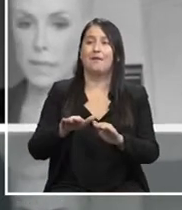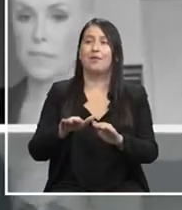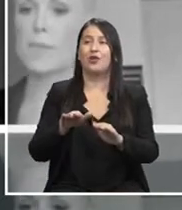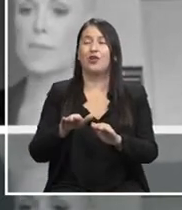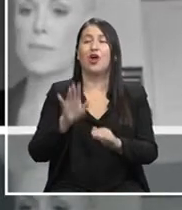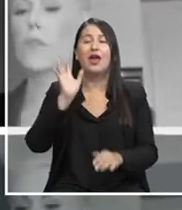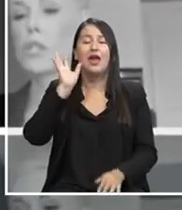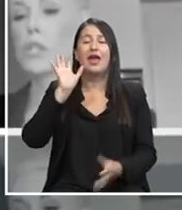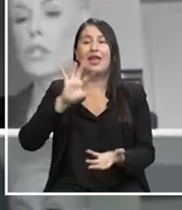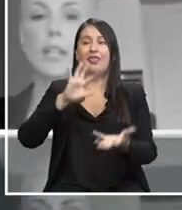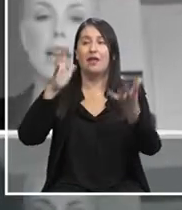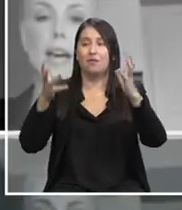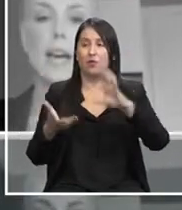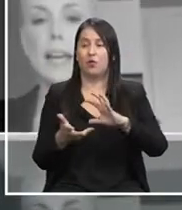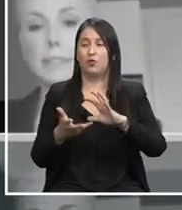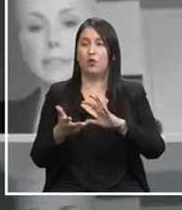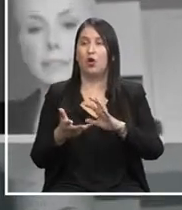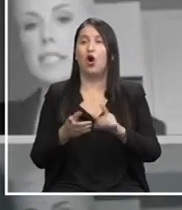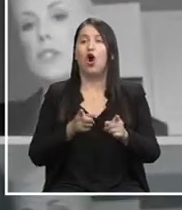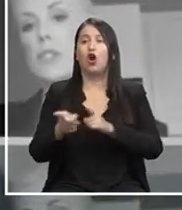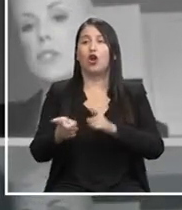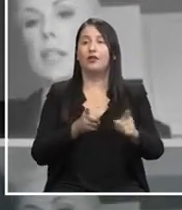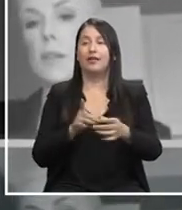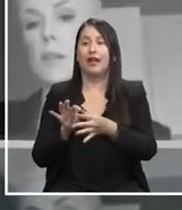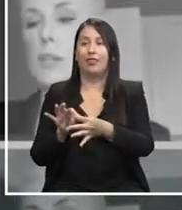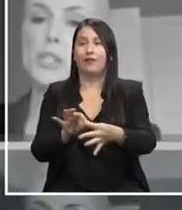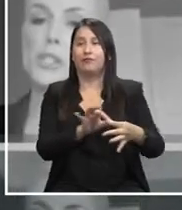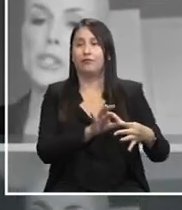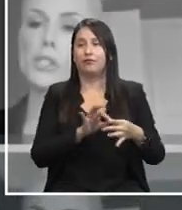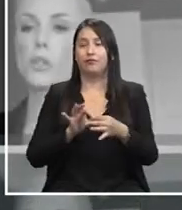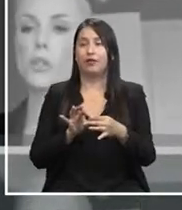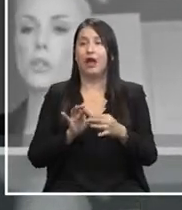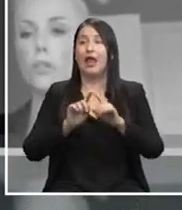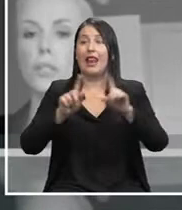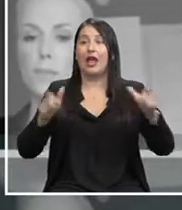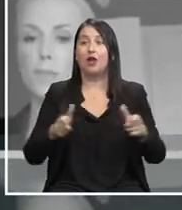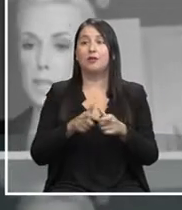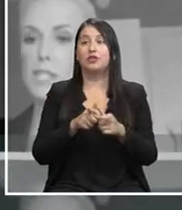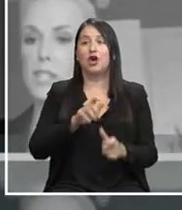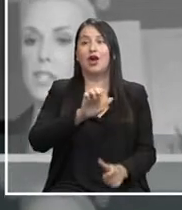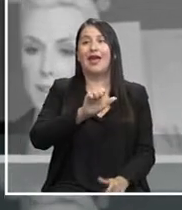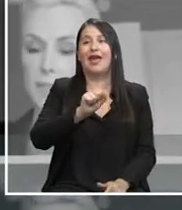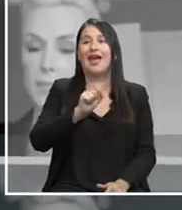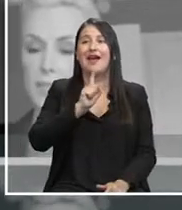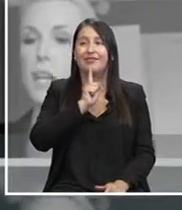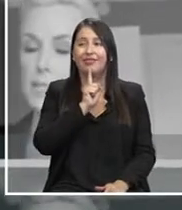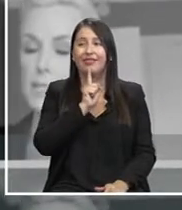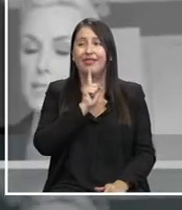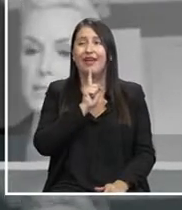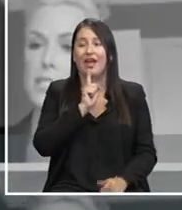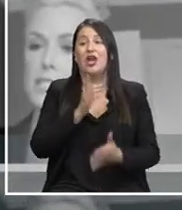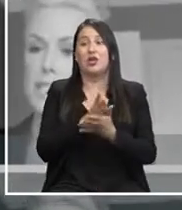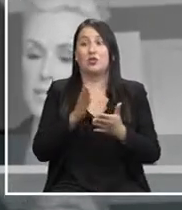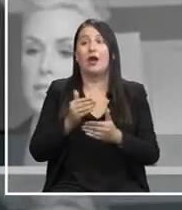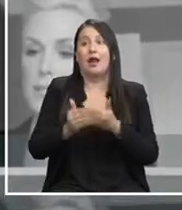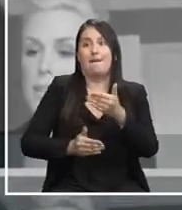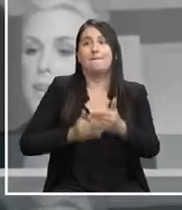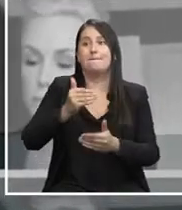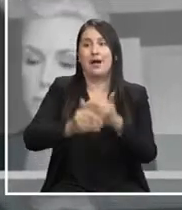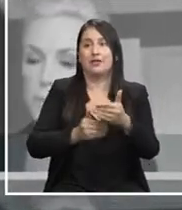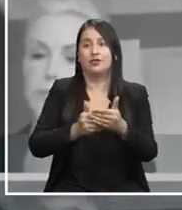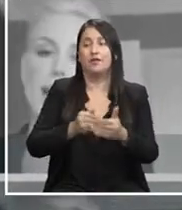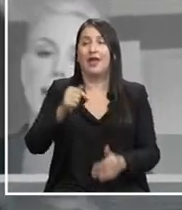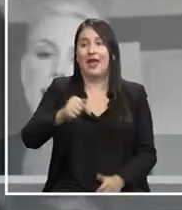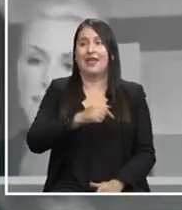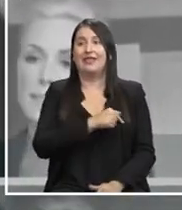acciones coordinadas y colectivas. La Comisión EAT-Lancet, que es un gran paso adelante. Esta es la